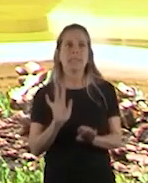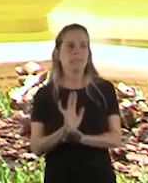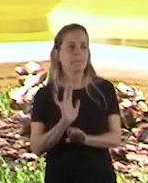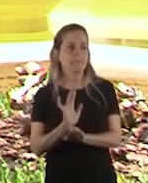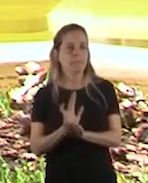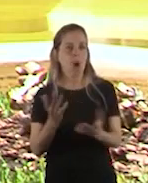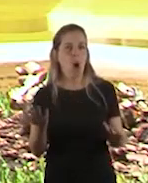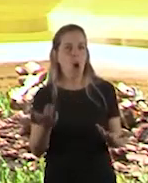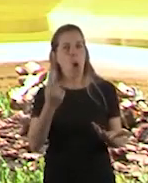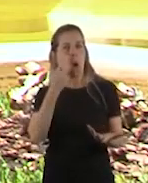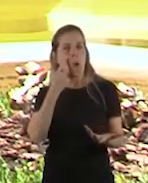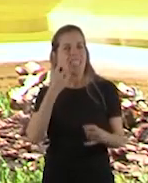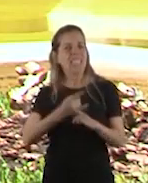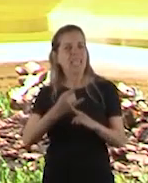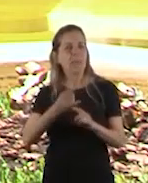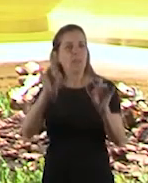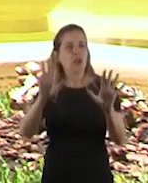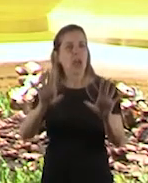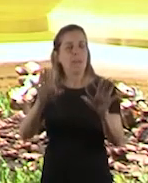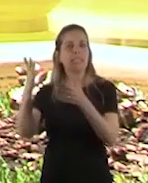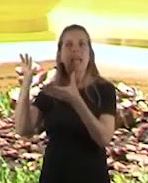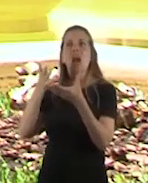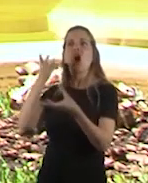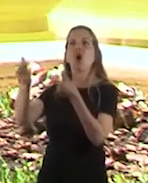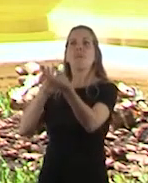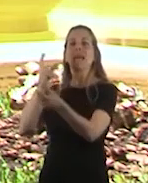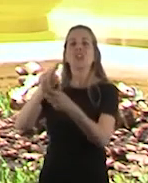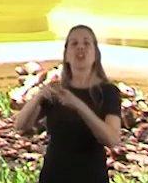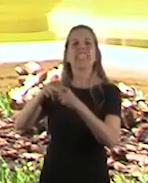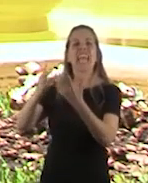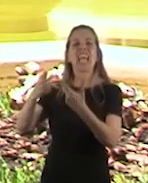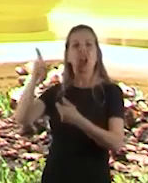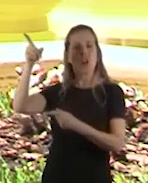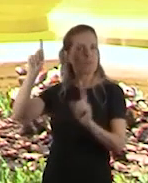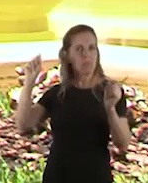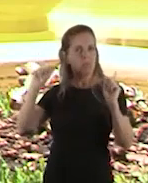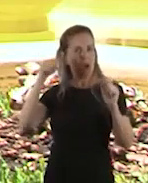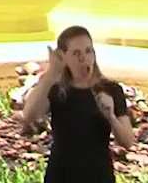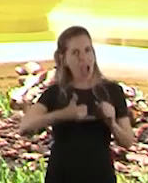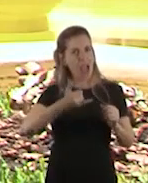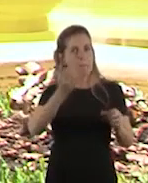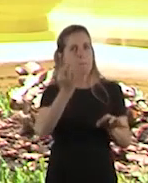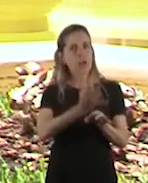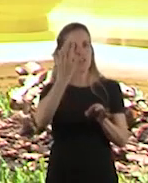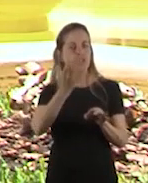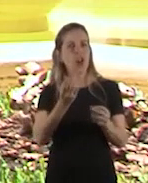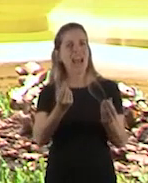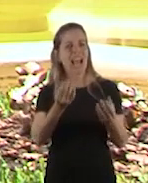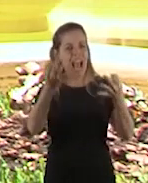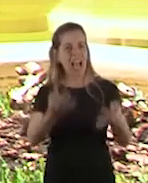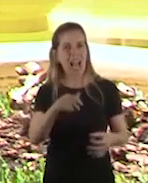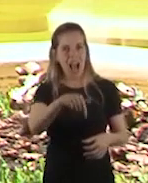a vivir importando tecnología. Tenemos científicos y científicas de probada calidad para desplegar